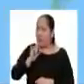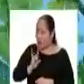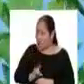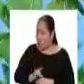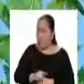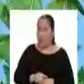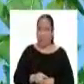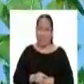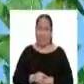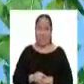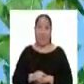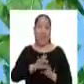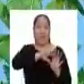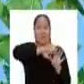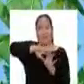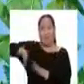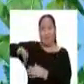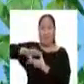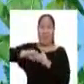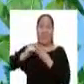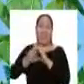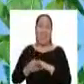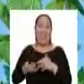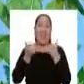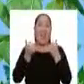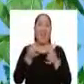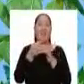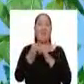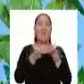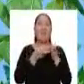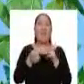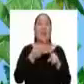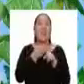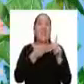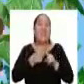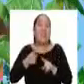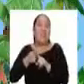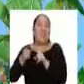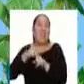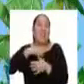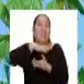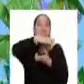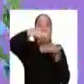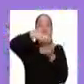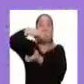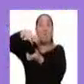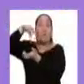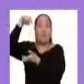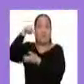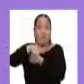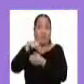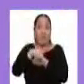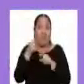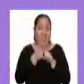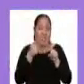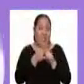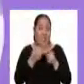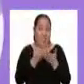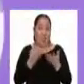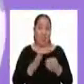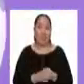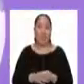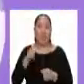hoy dejamos la historia para hablar sobre la diversidad climática y biodiversidad de nuestro país. Diversidad